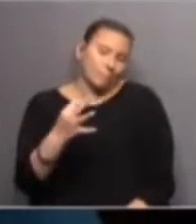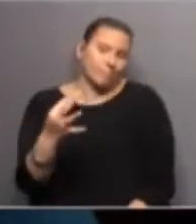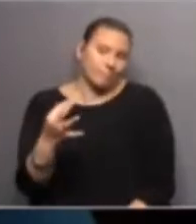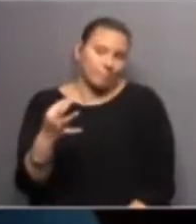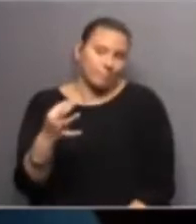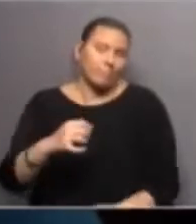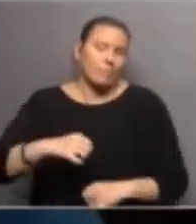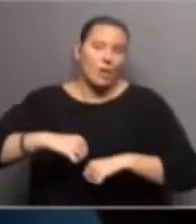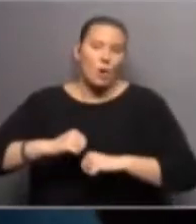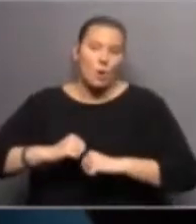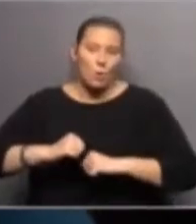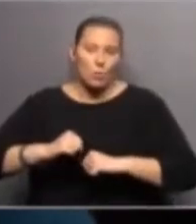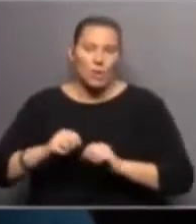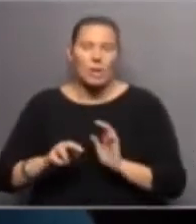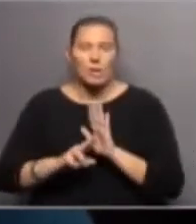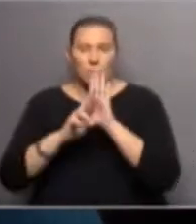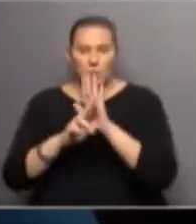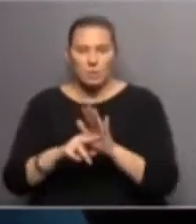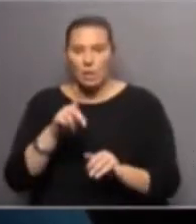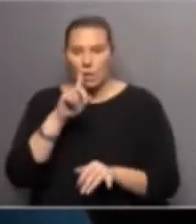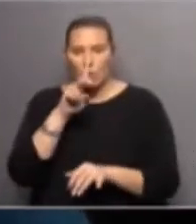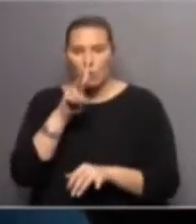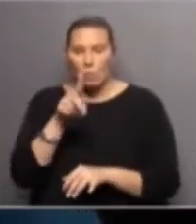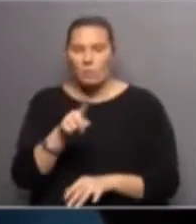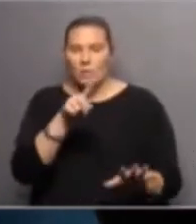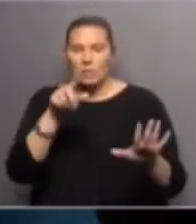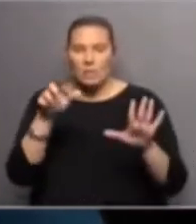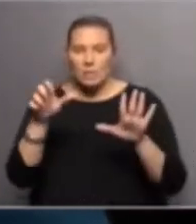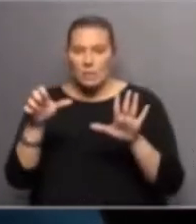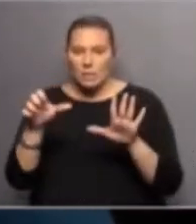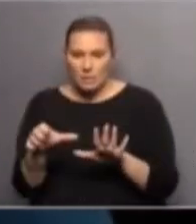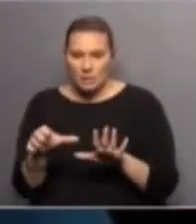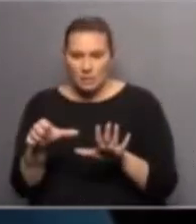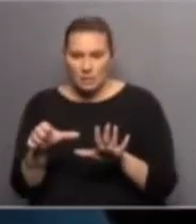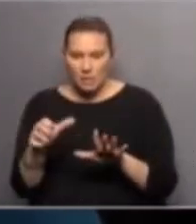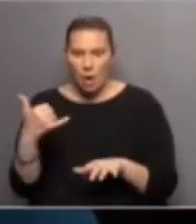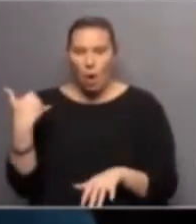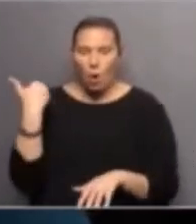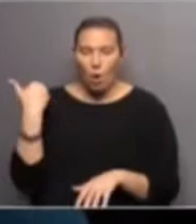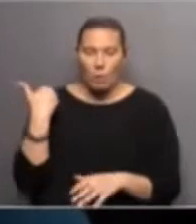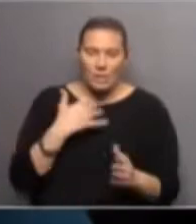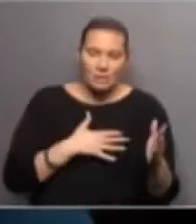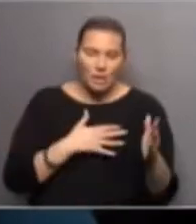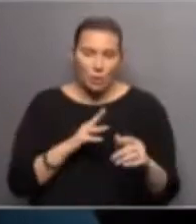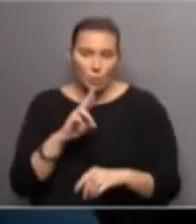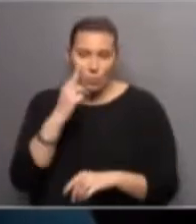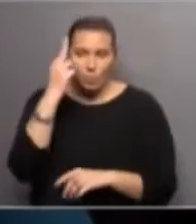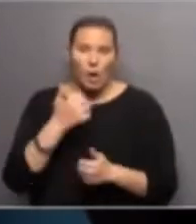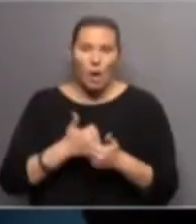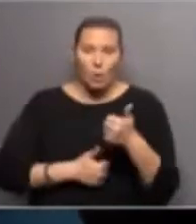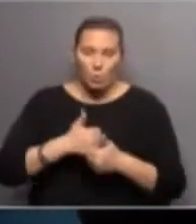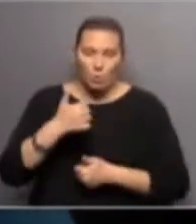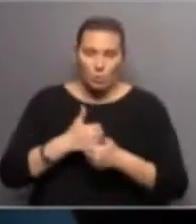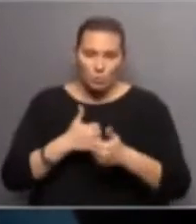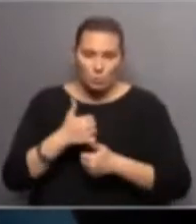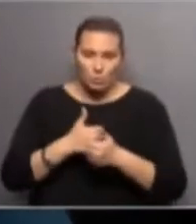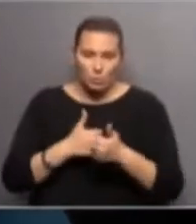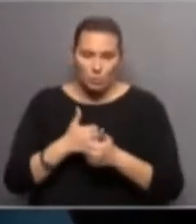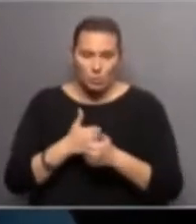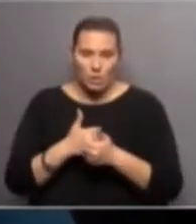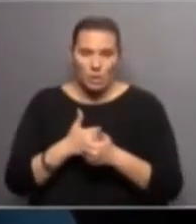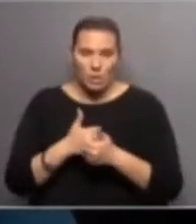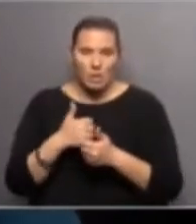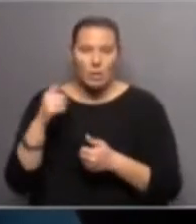jurado y representar en el 2016 a Joven Tango, a Uruguay, en el concurso de La Falda, en el Pre La